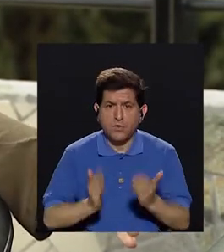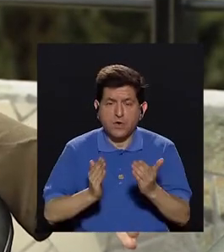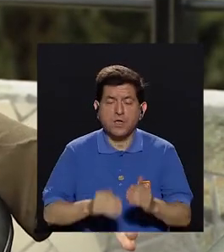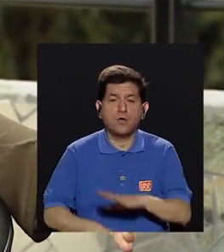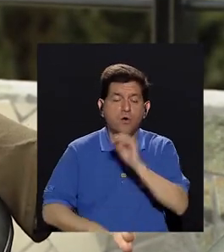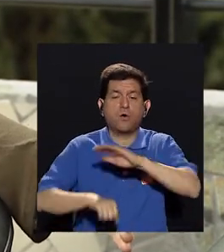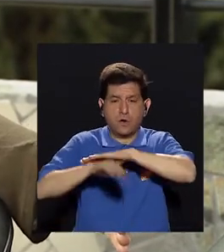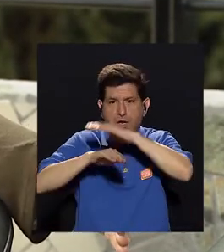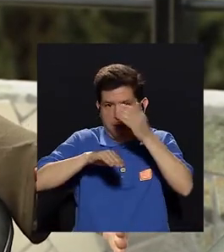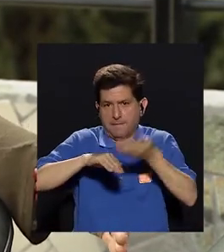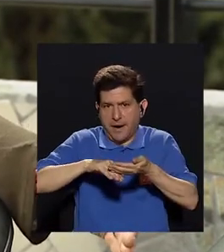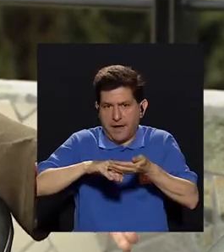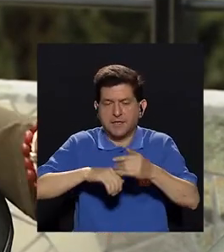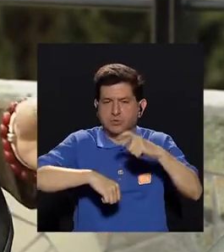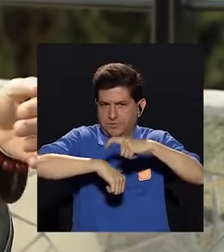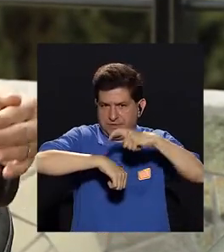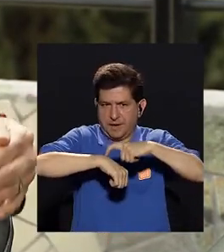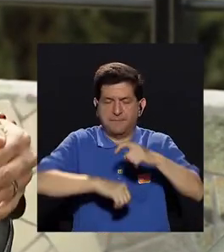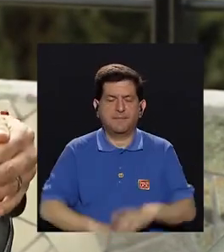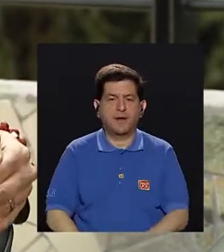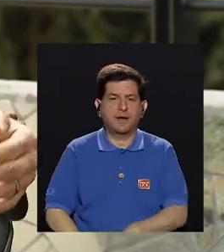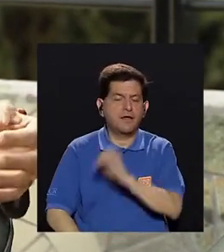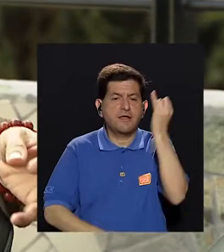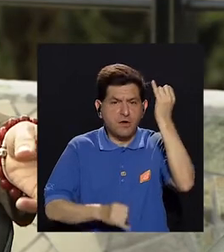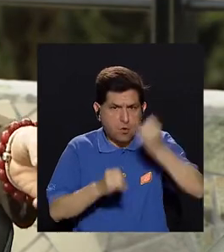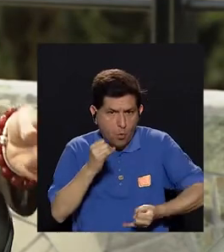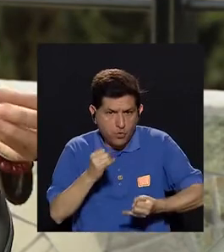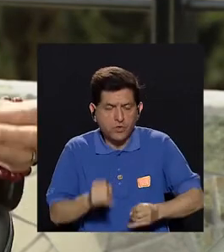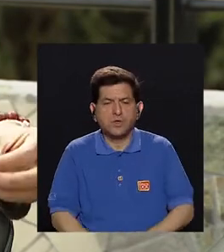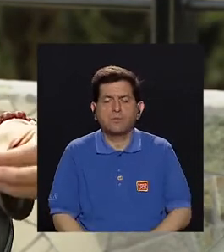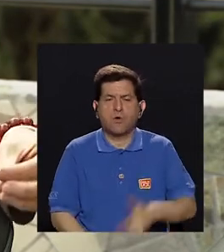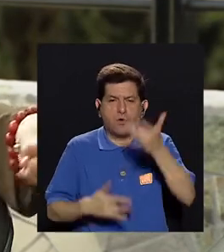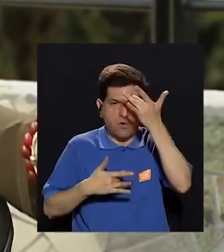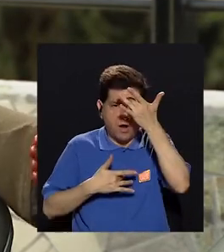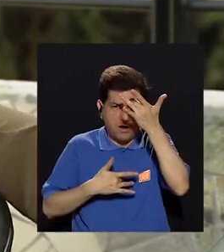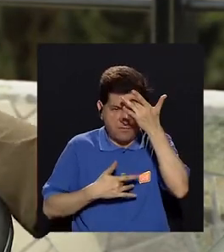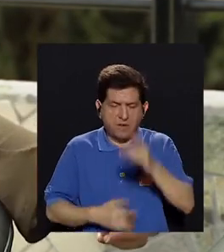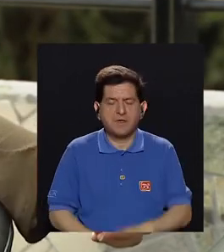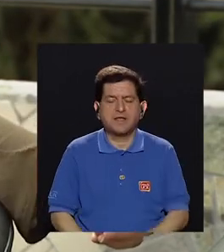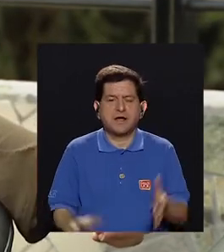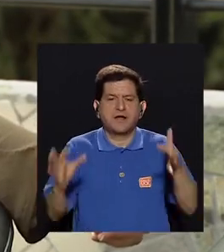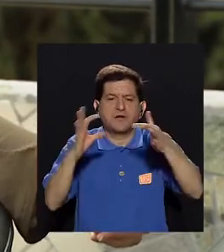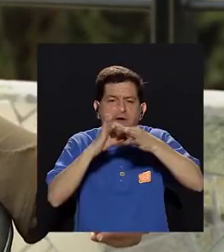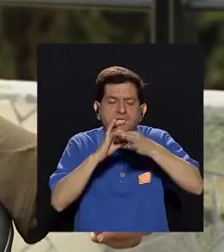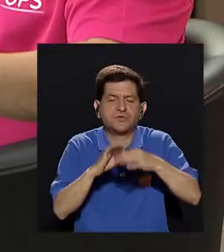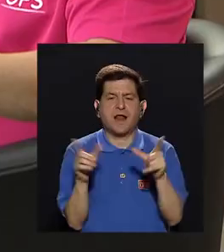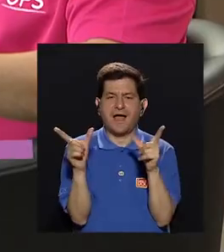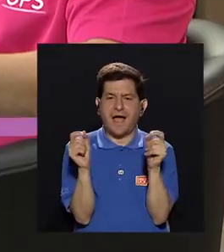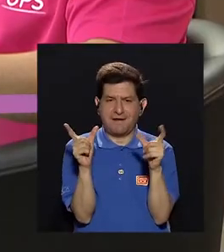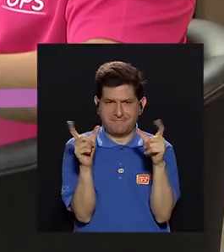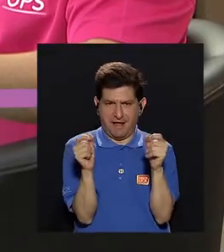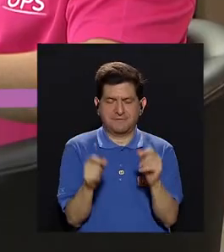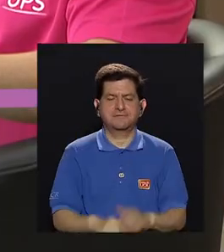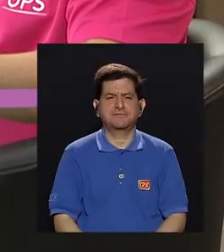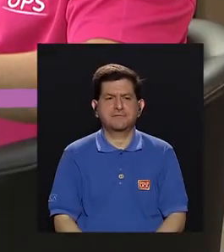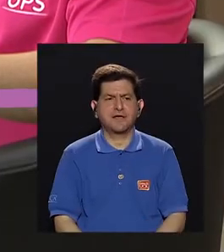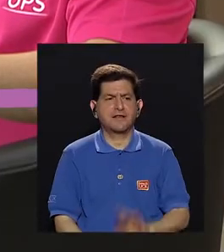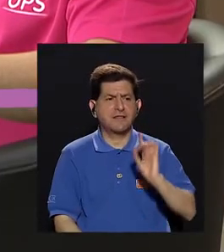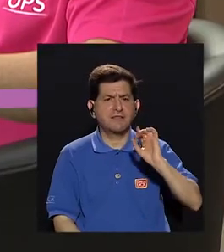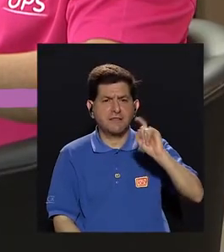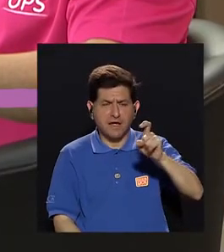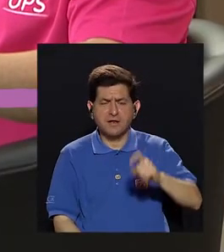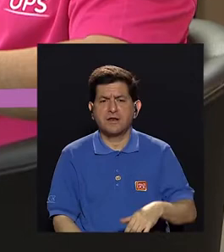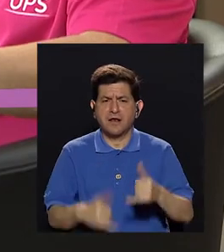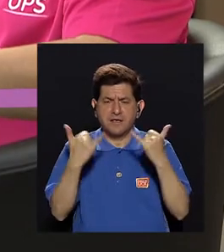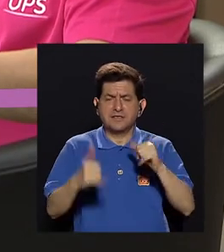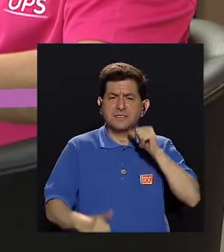con el embarazo. Y finalmente está la etapa de lo que son las enfermedades en relación con cáncer, que usualmente tendemos a